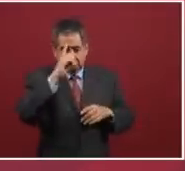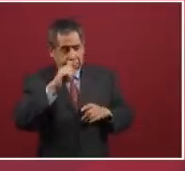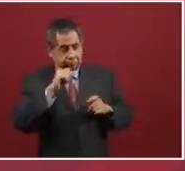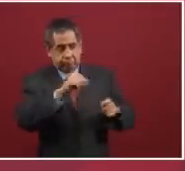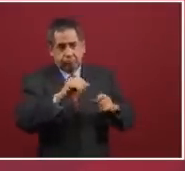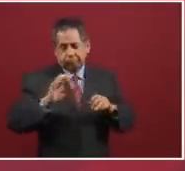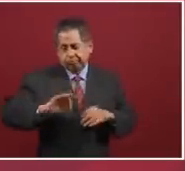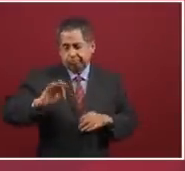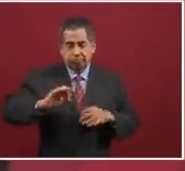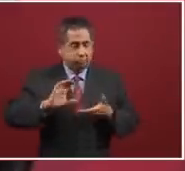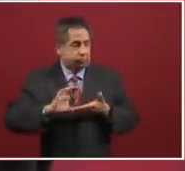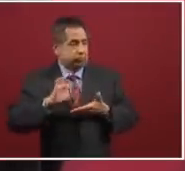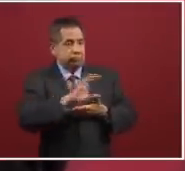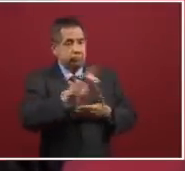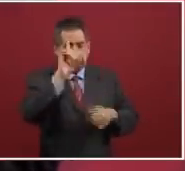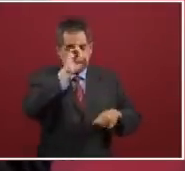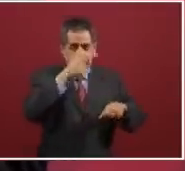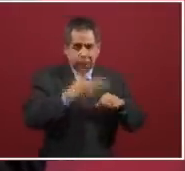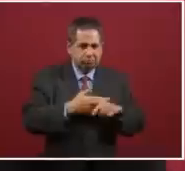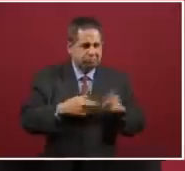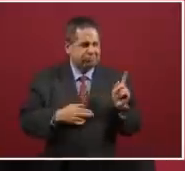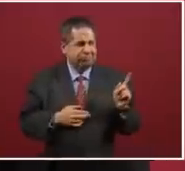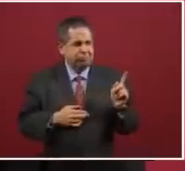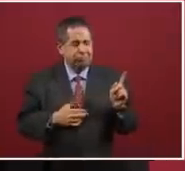proporcionalmente se lo llevaba